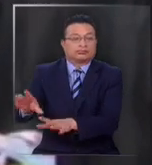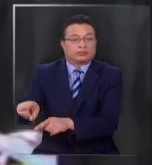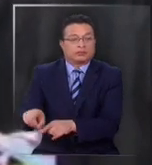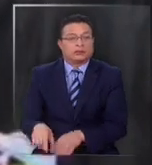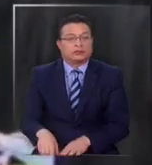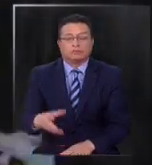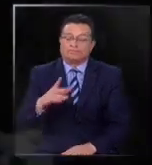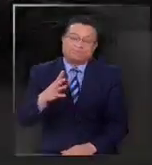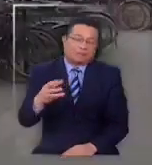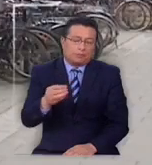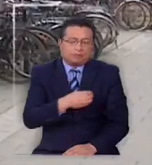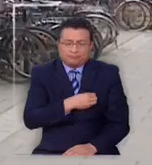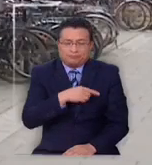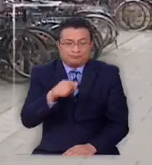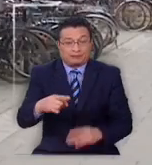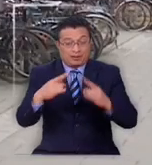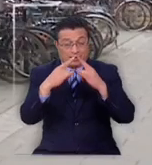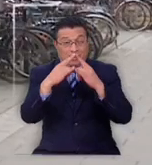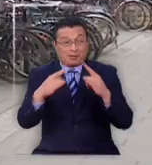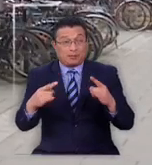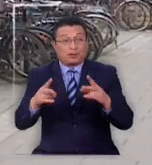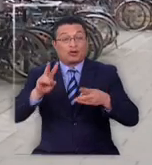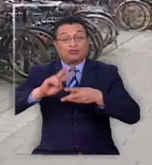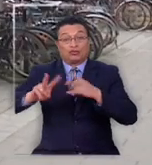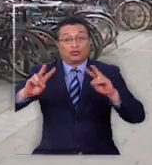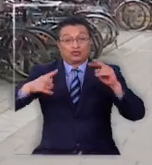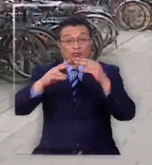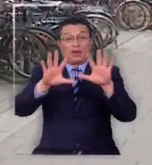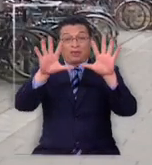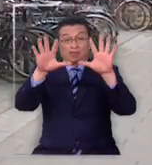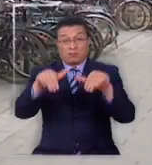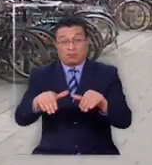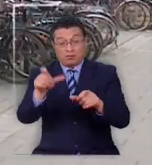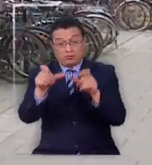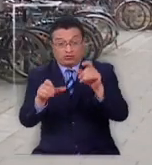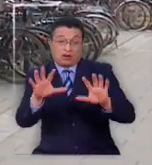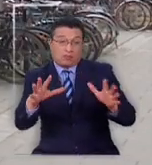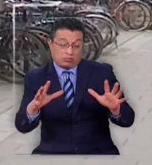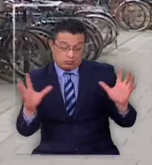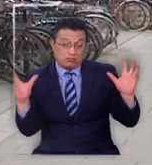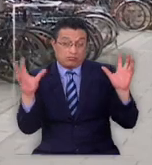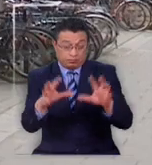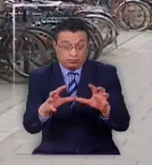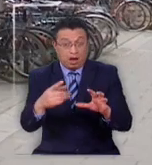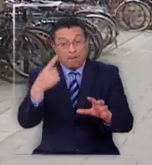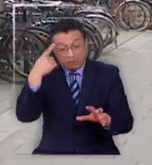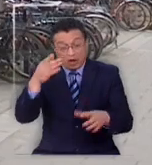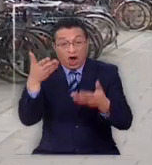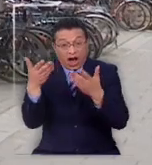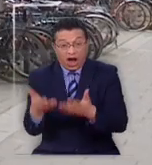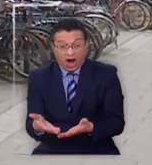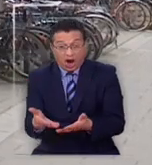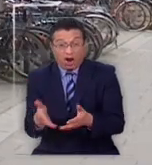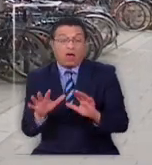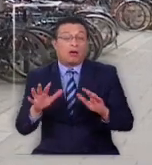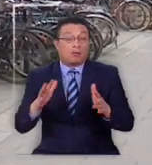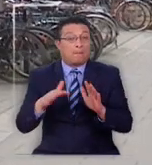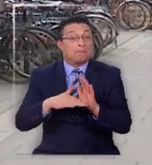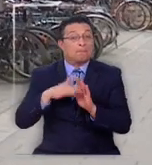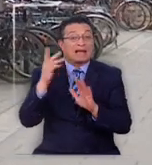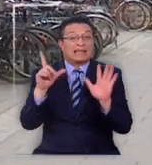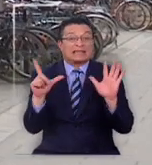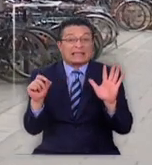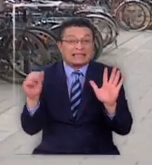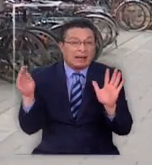un campamento que está construido para 10.000 personas, pero al momento yo creo que es más que